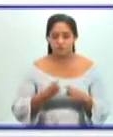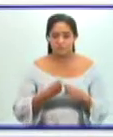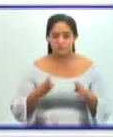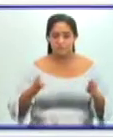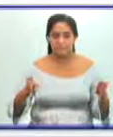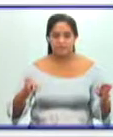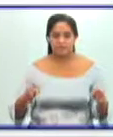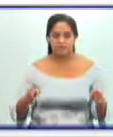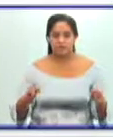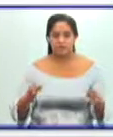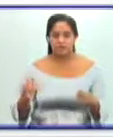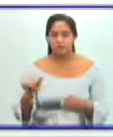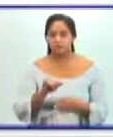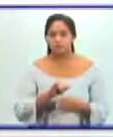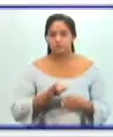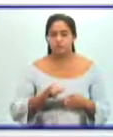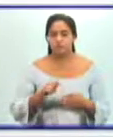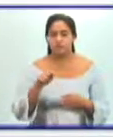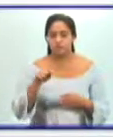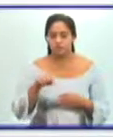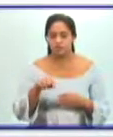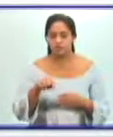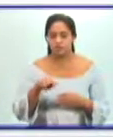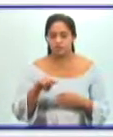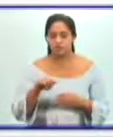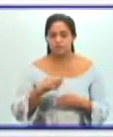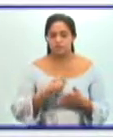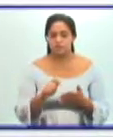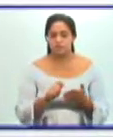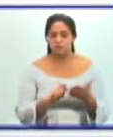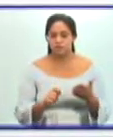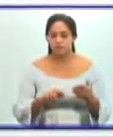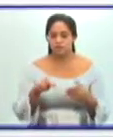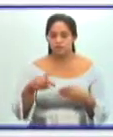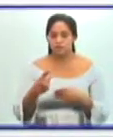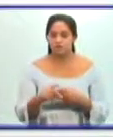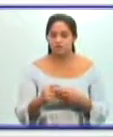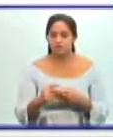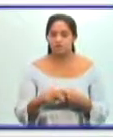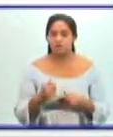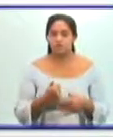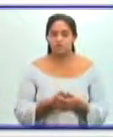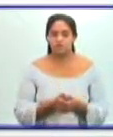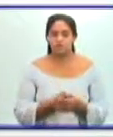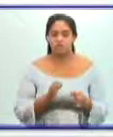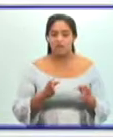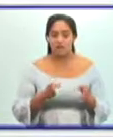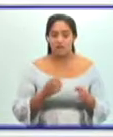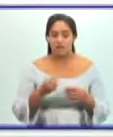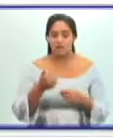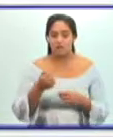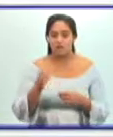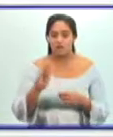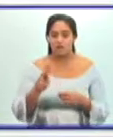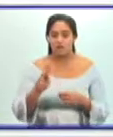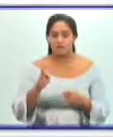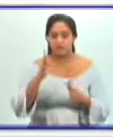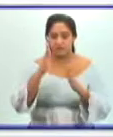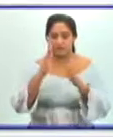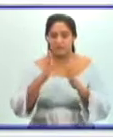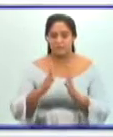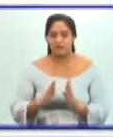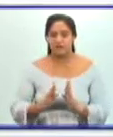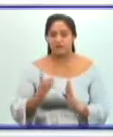precisamente lo que debes ir escribiendo en este ejercicio. El lado AB es paralelo al lado DC y el